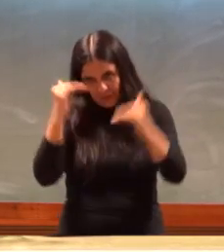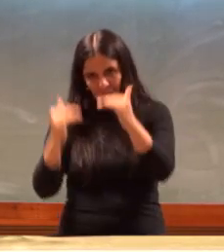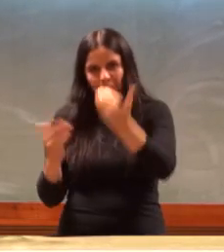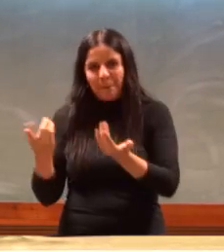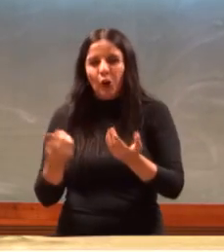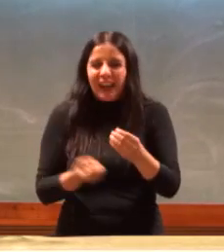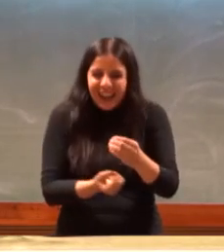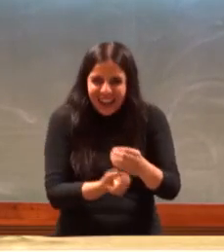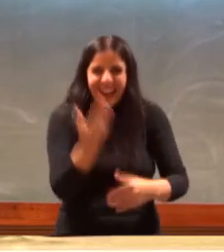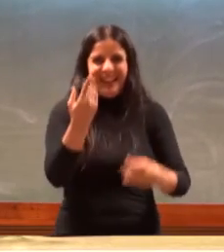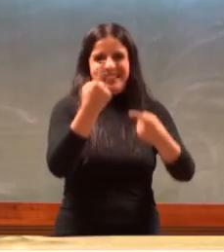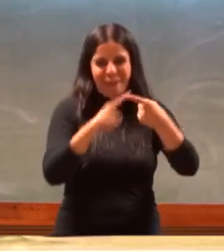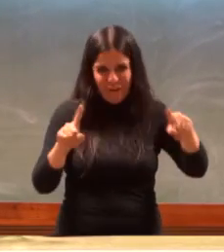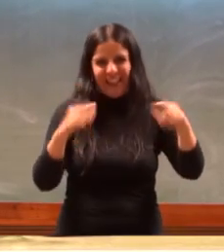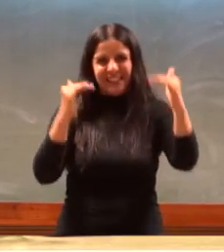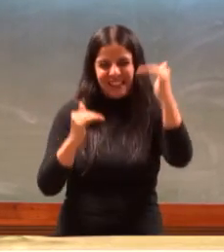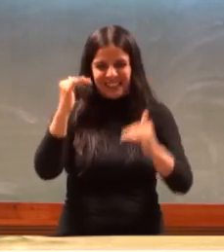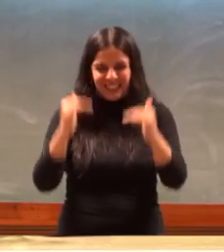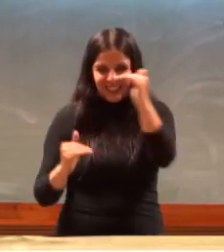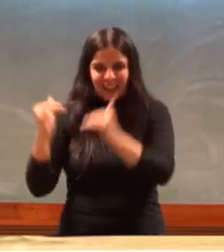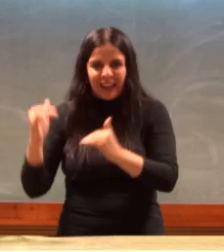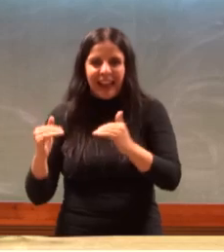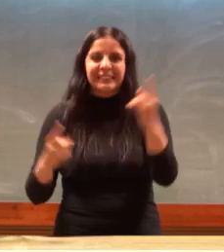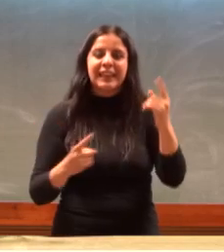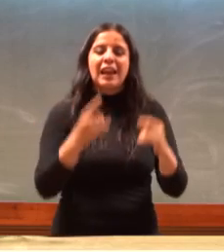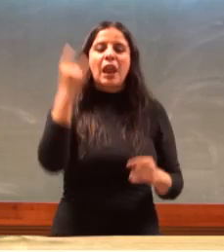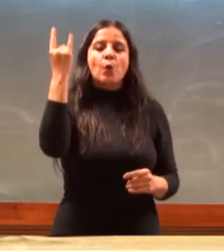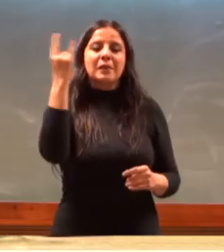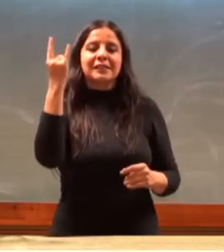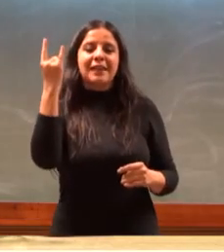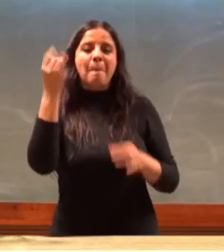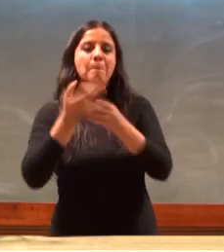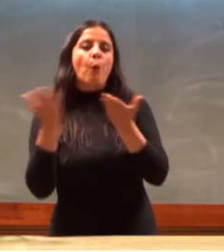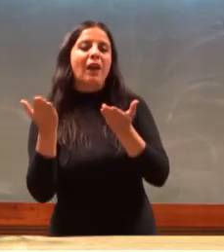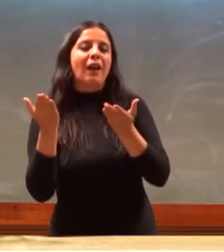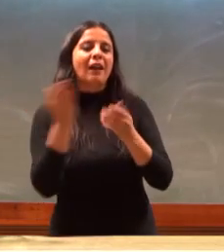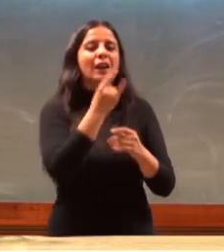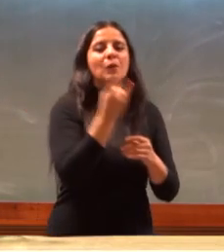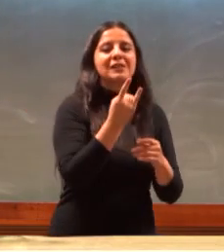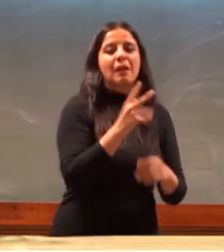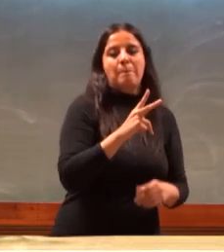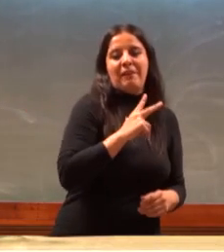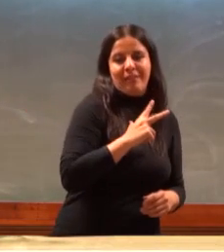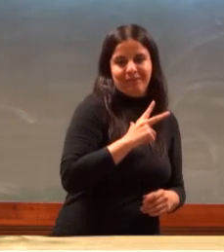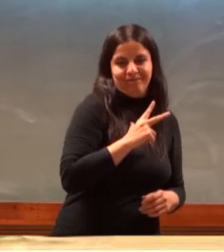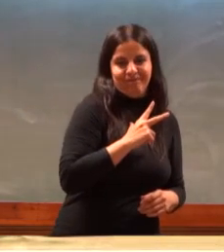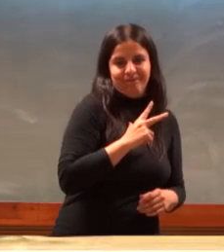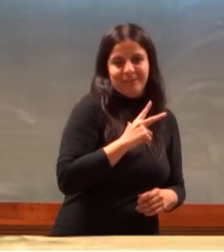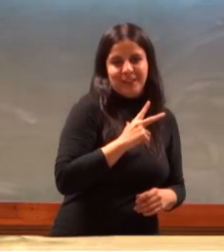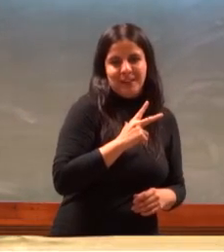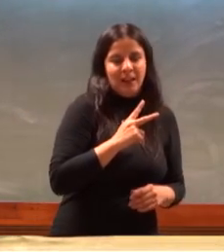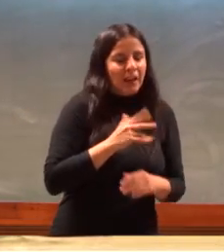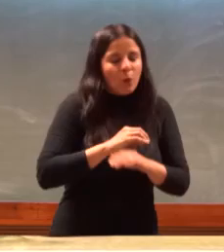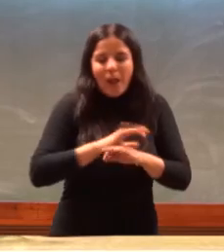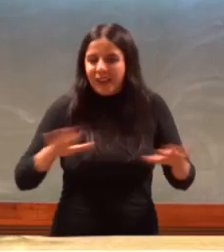circuitos diferenciados y circuitos de articulación entre universidad pública y universidad privada tanto en pregrado como en grado